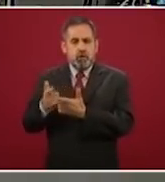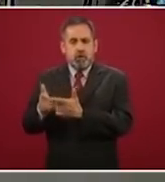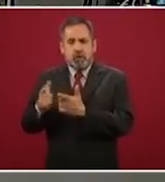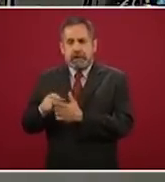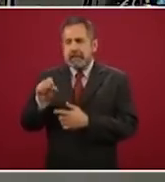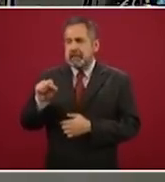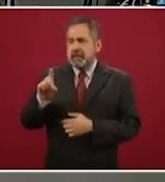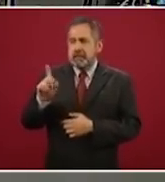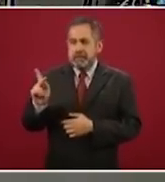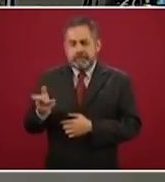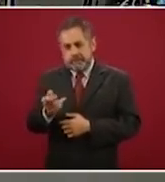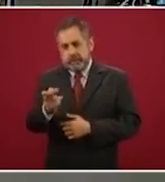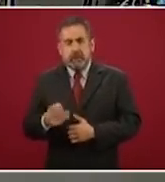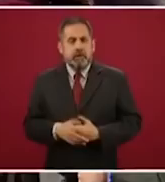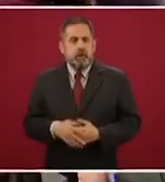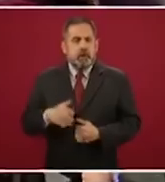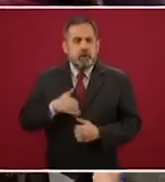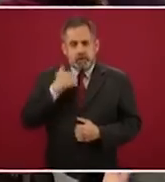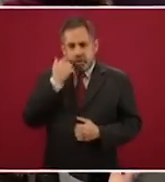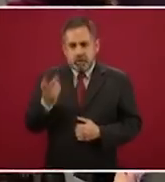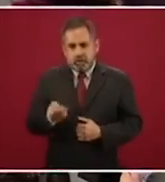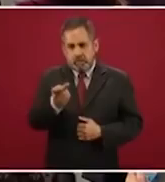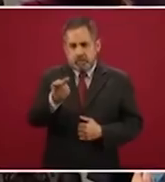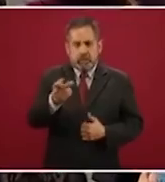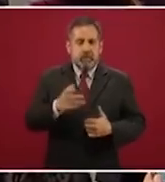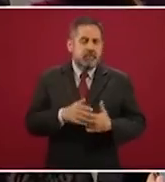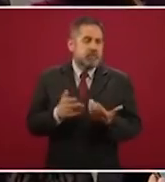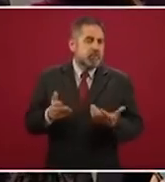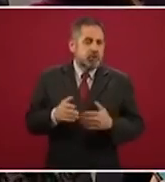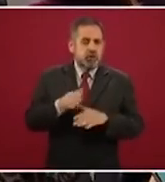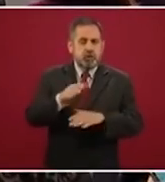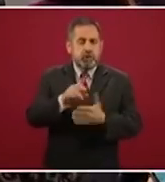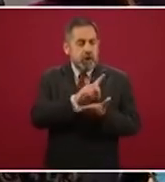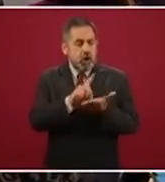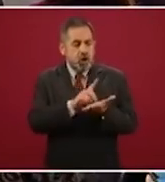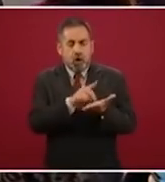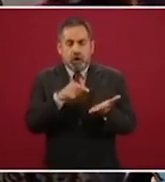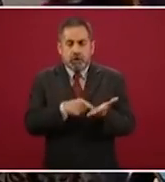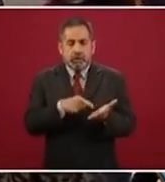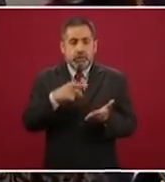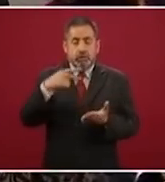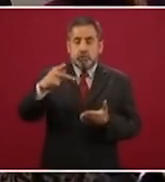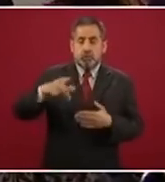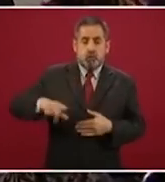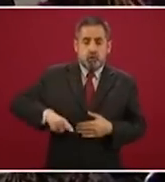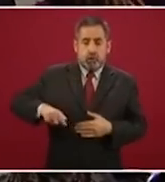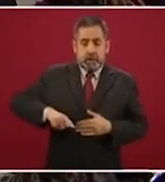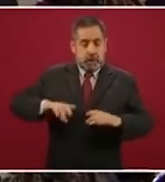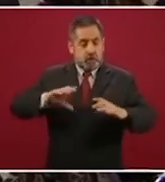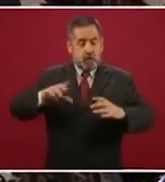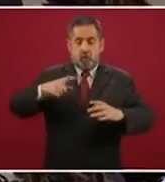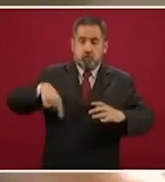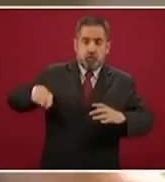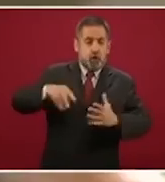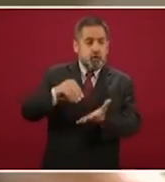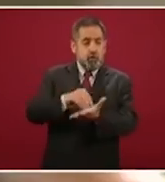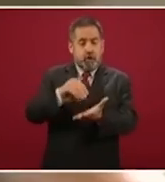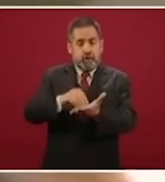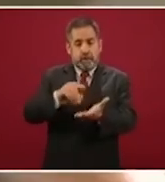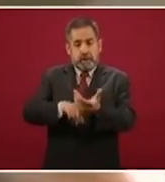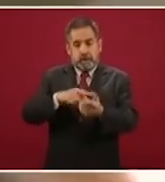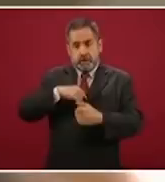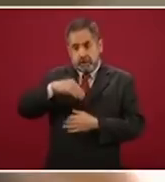SDP. Yo quisiera preguntarle en cuestión de las drogas si su gobierno sigue